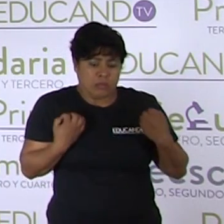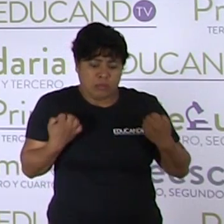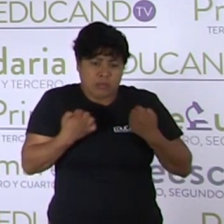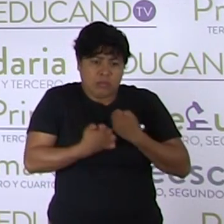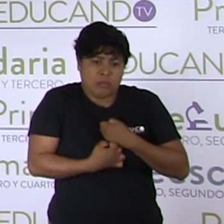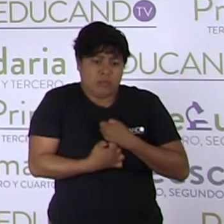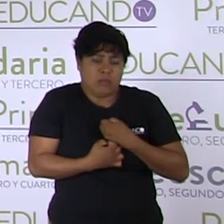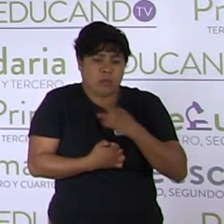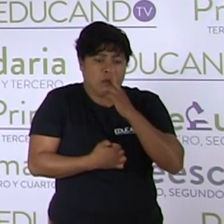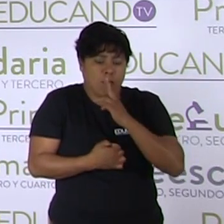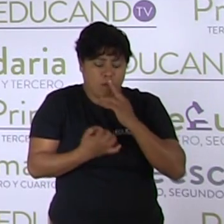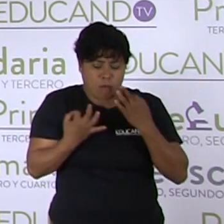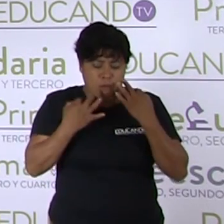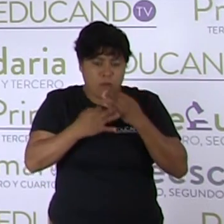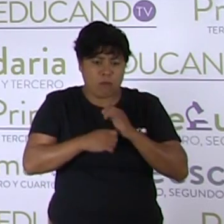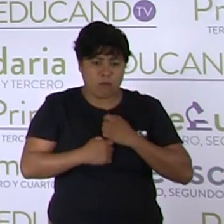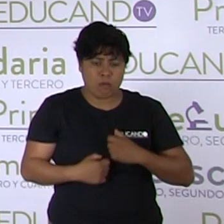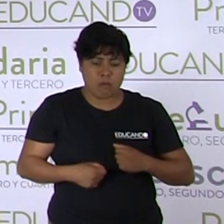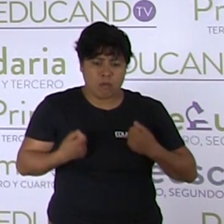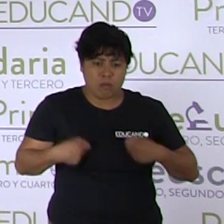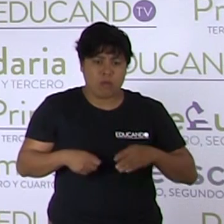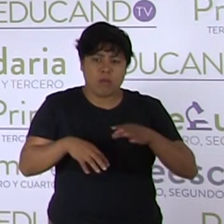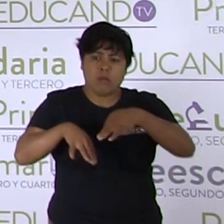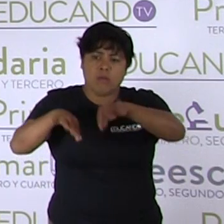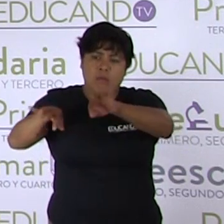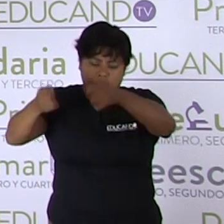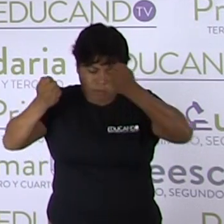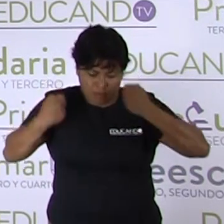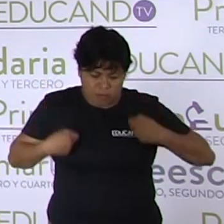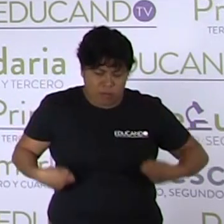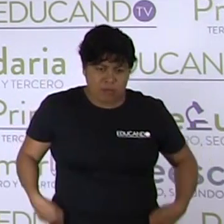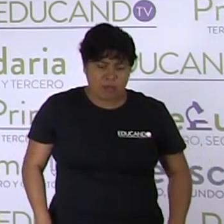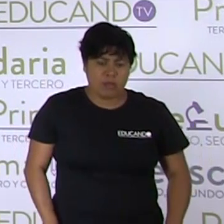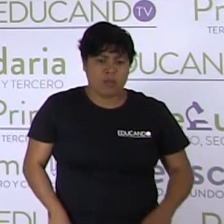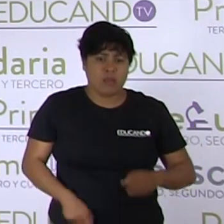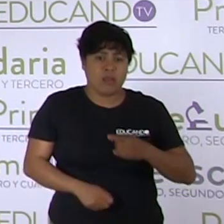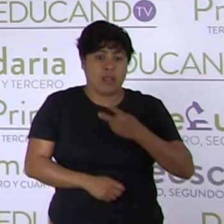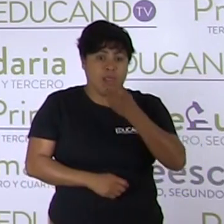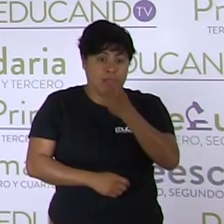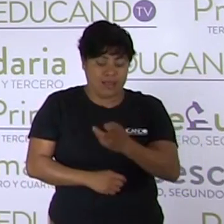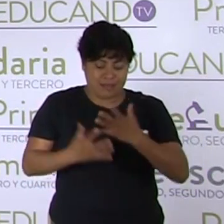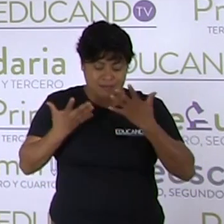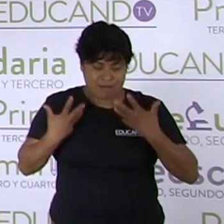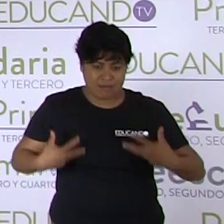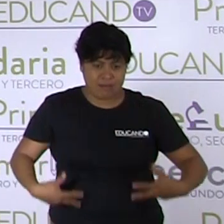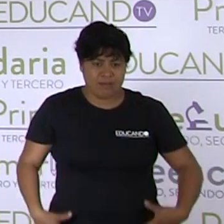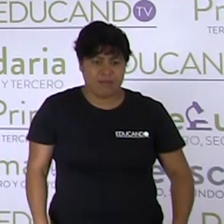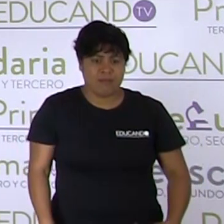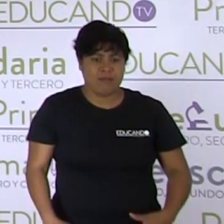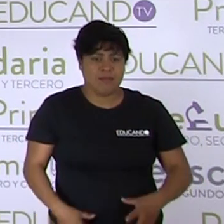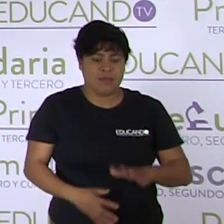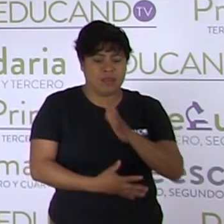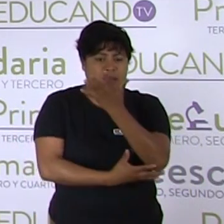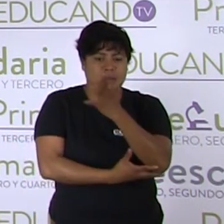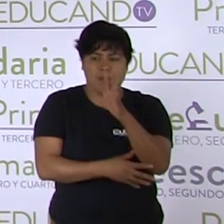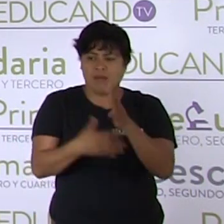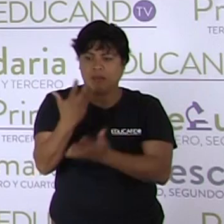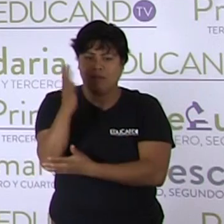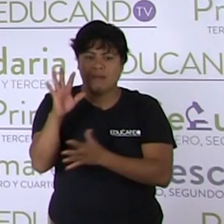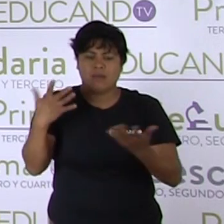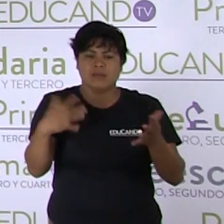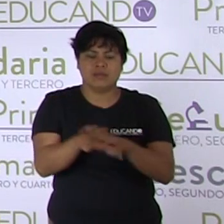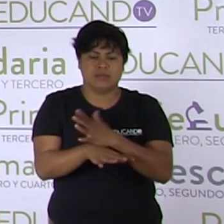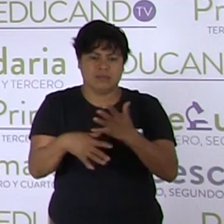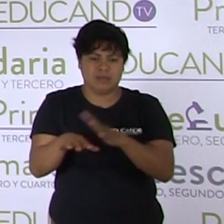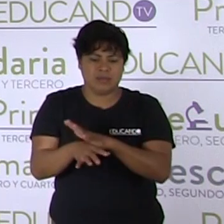huipil colorado que había puesto sobre un matorral cercano. Uno de esos matorrales que se han